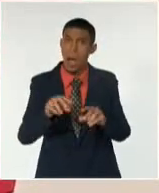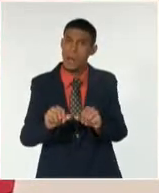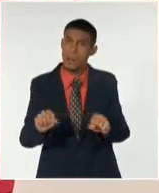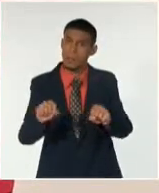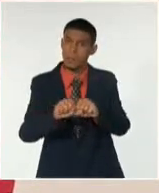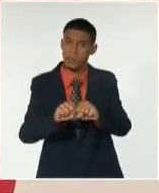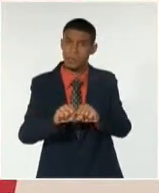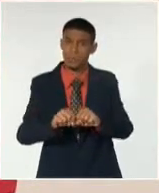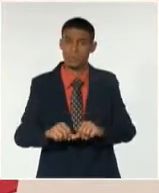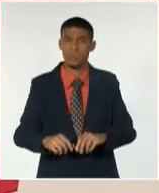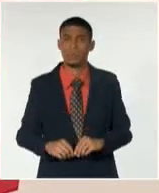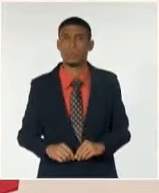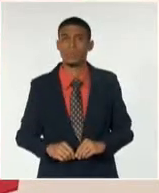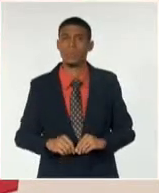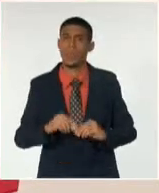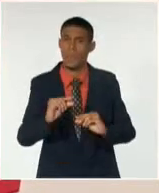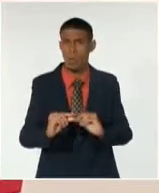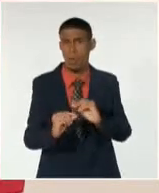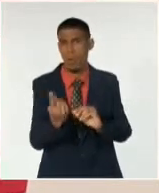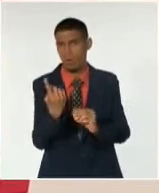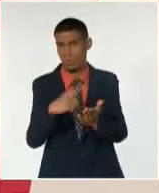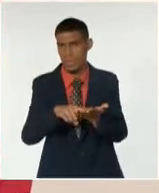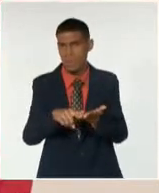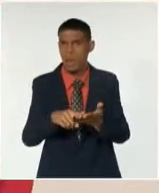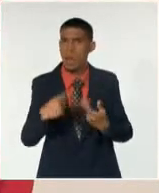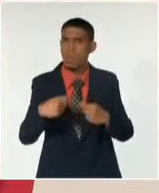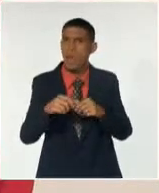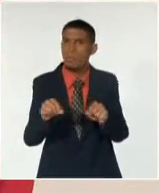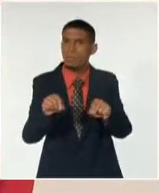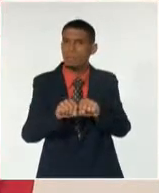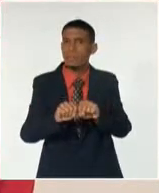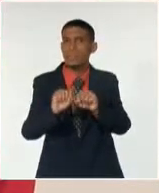en el transcurso de esta semana de ahí incorporarse también la de Regla, que también está fuera de servicio.